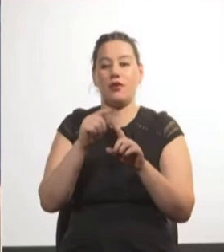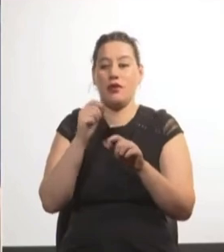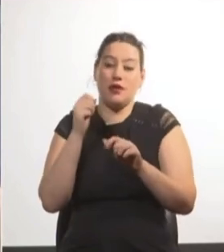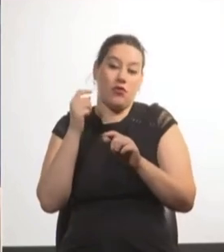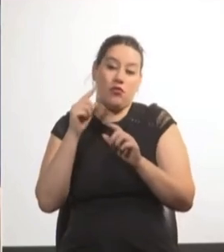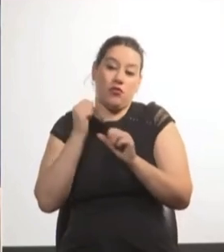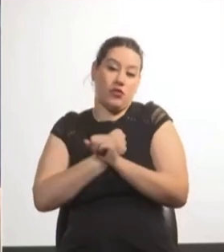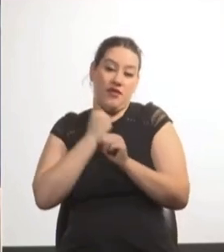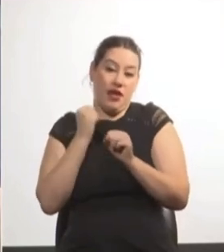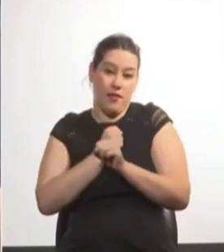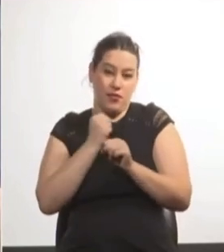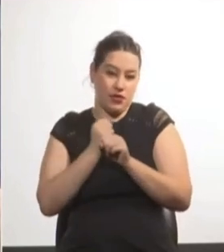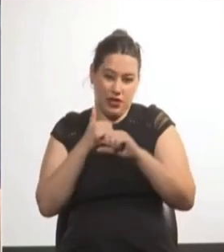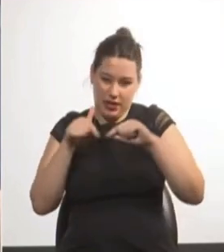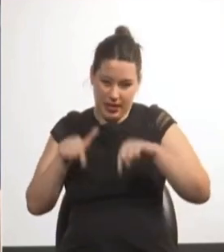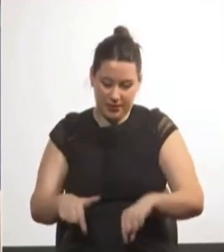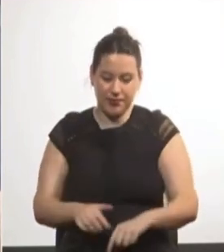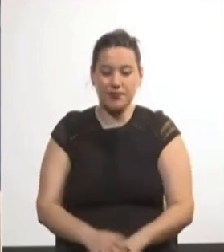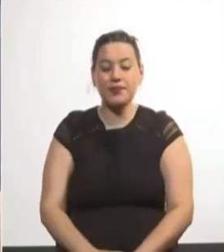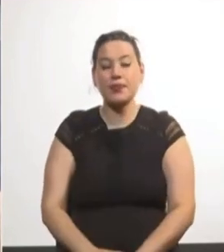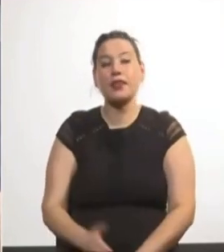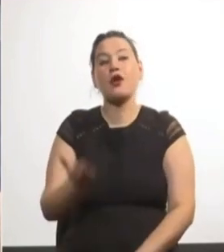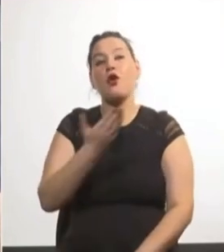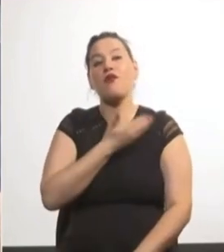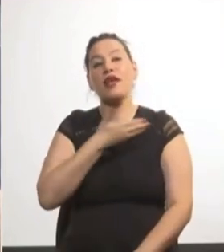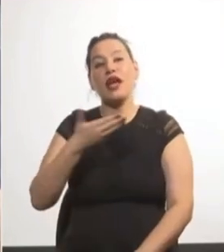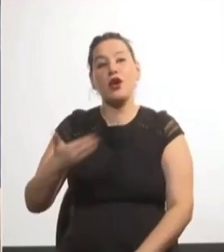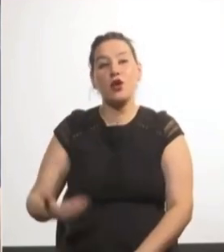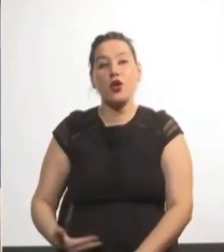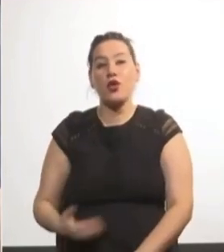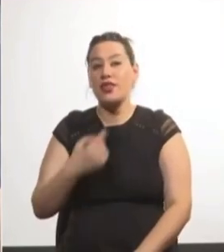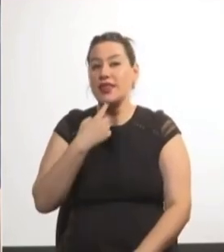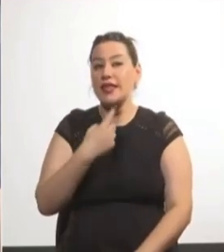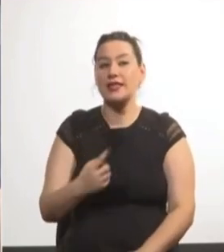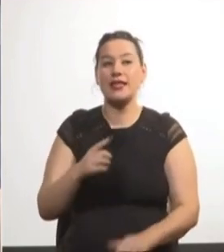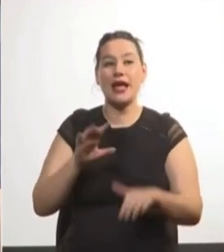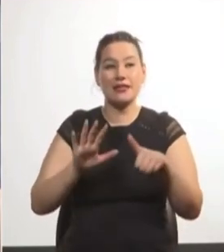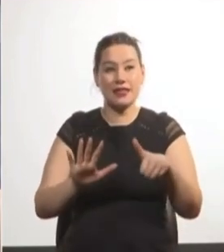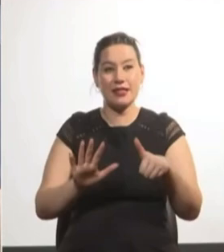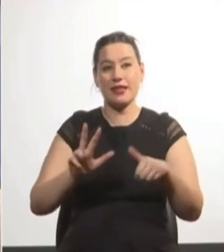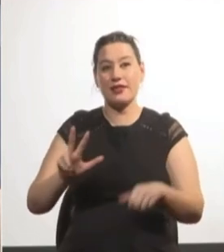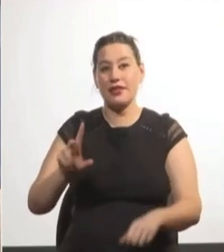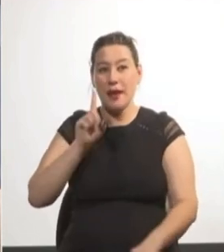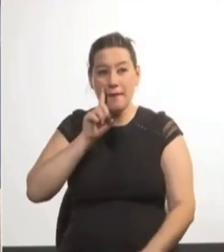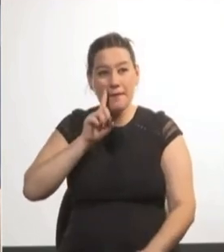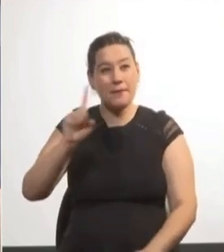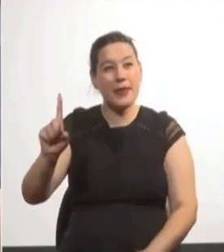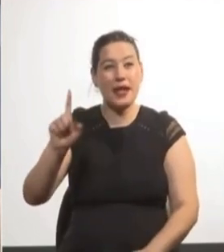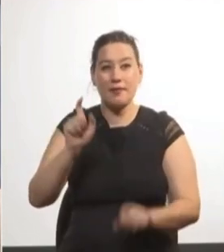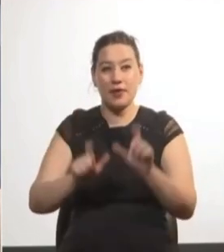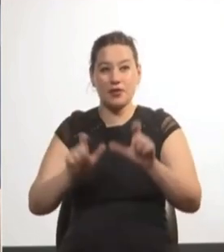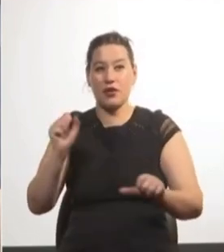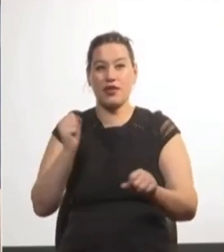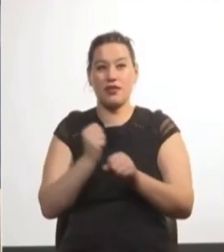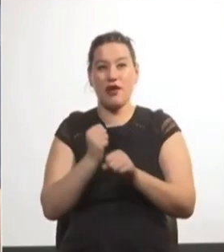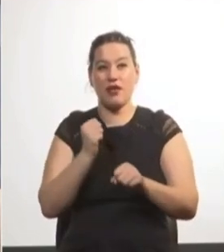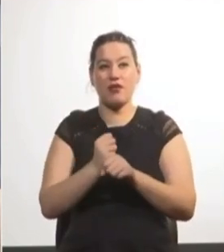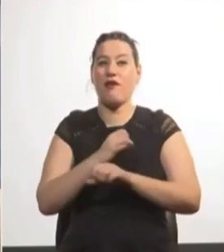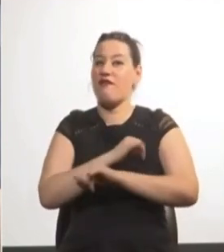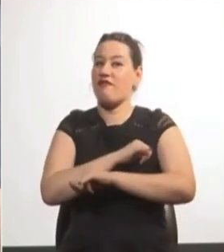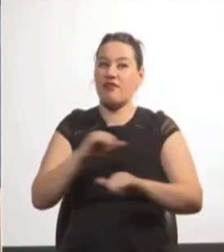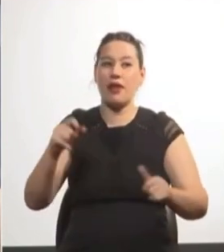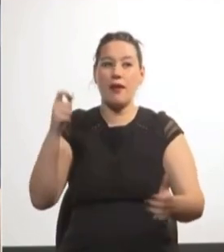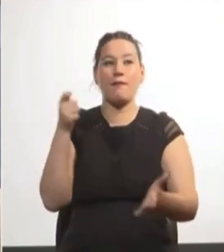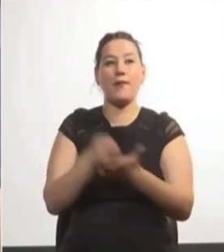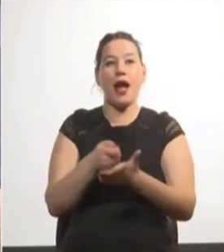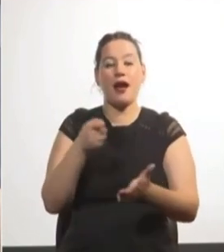legislamos. El gobierno anunció que unos 63.000 trabajadores dejarán de pagar el